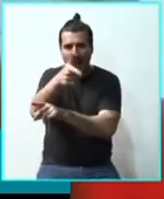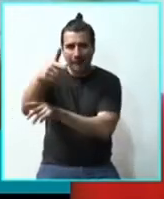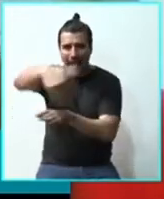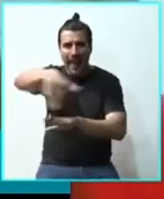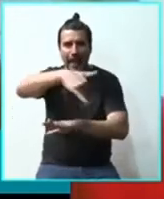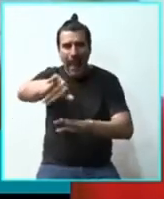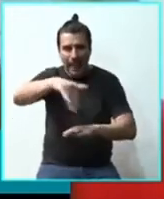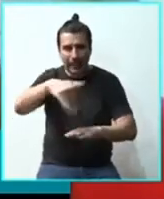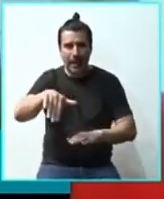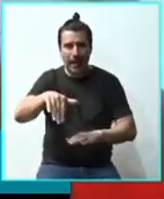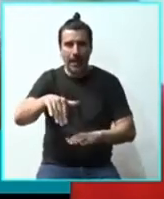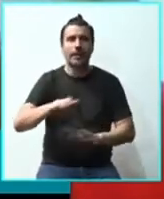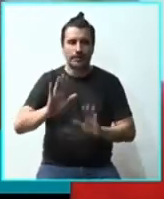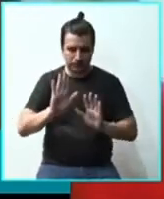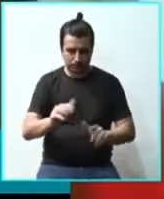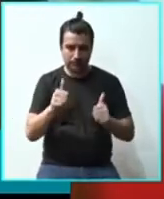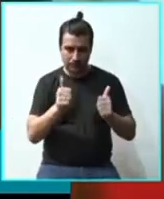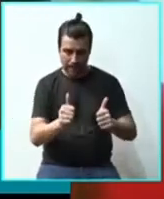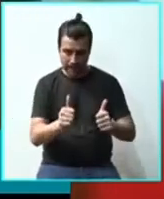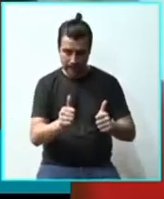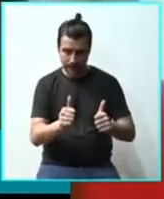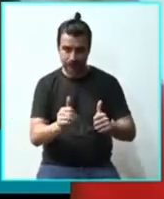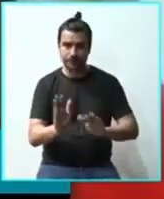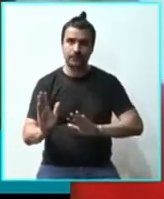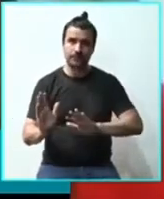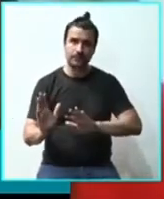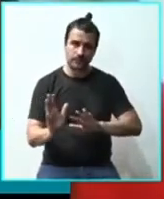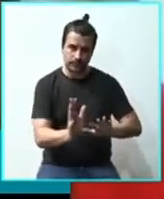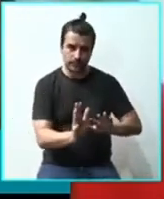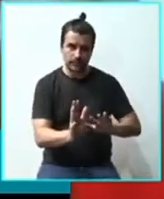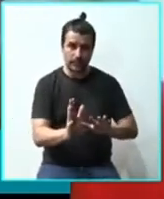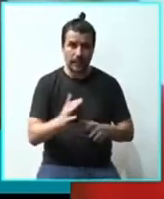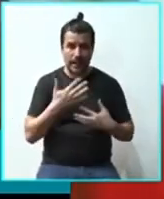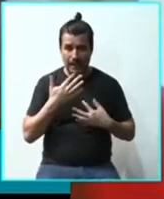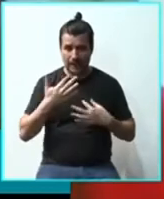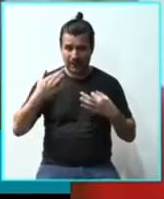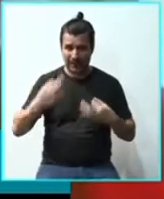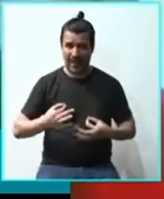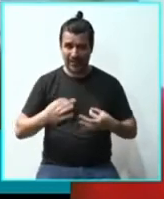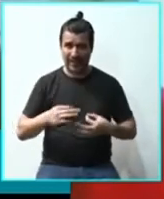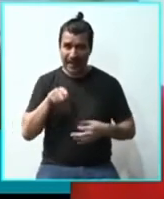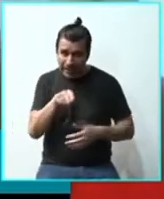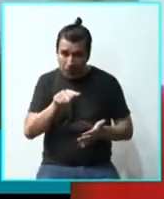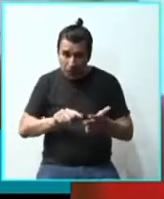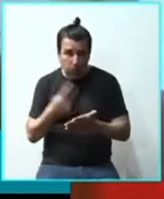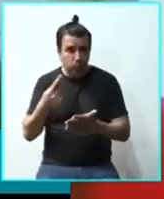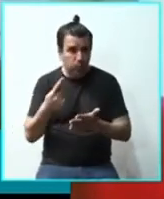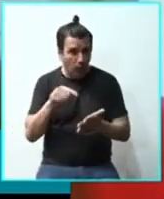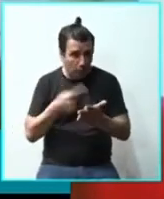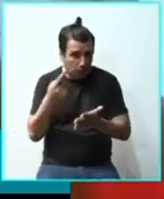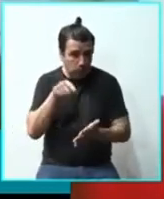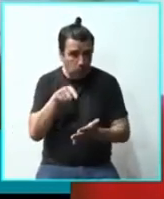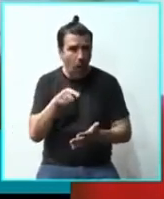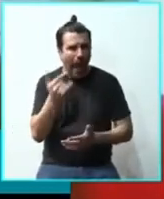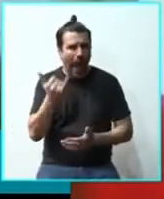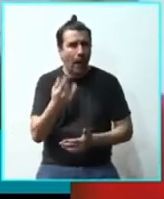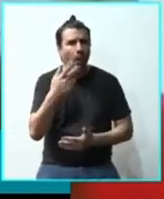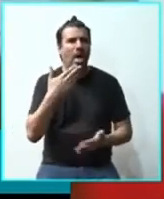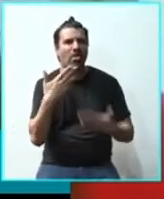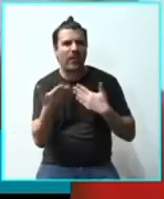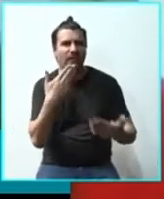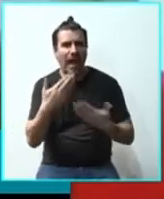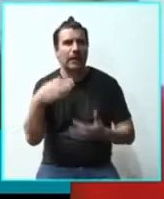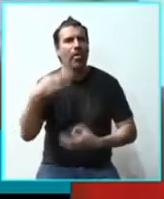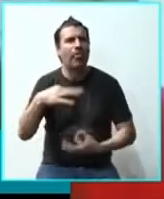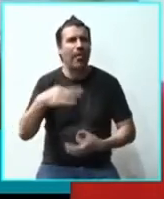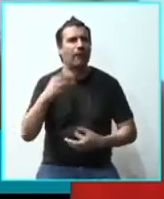CONARC. Ahora, la verdad es que en este punto hay un debate y hace falta construir un consenso